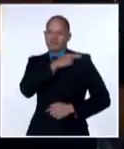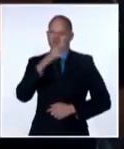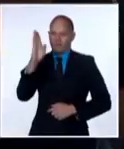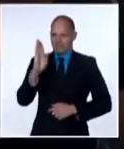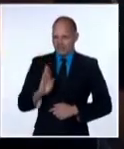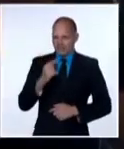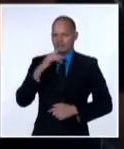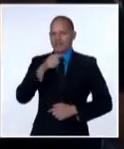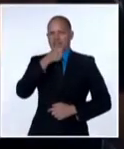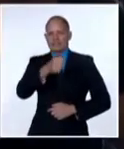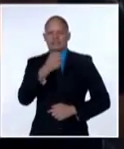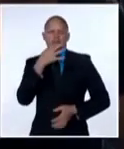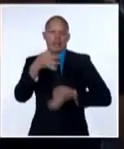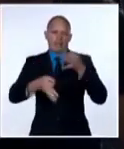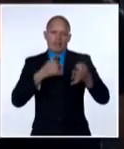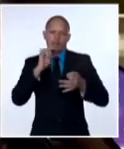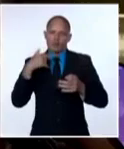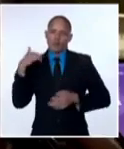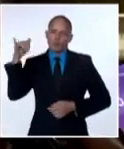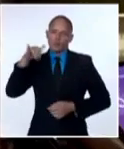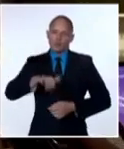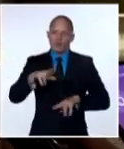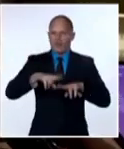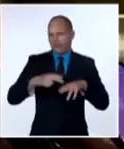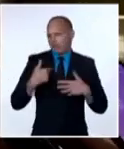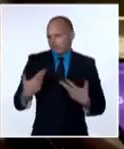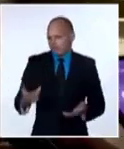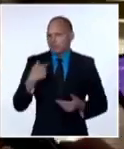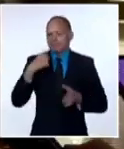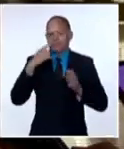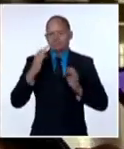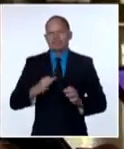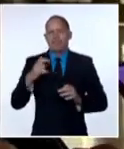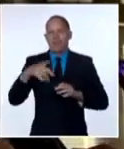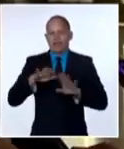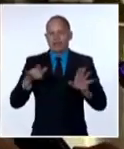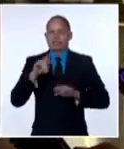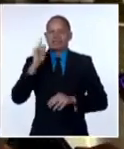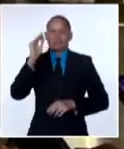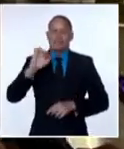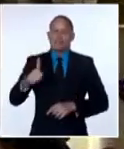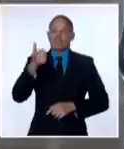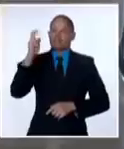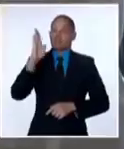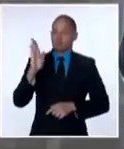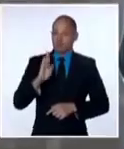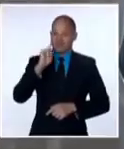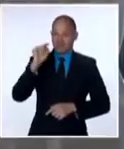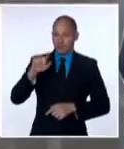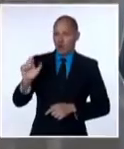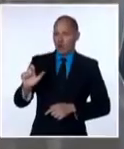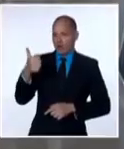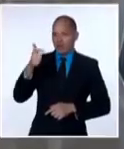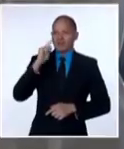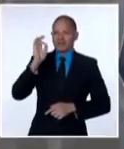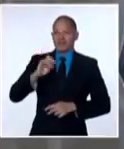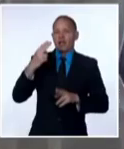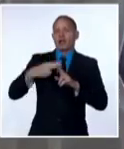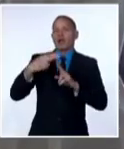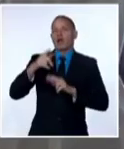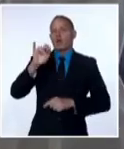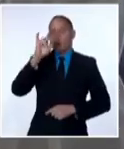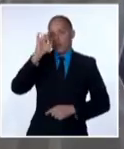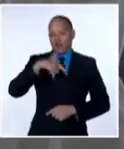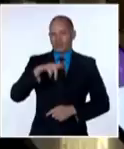prensa, precisó que viajó a La Habana con la determinación expresa del presidente Lula de impulsar las relaciones políticas y económicas